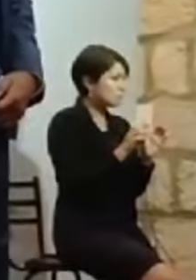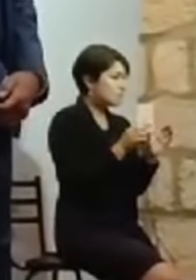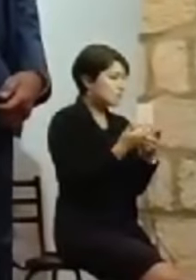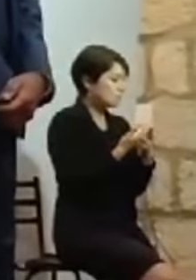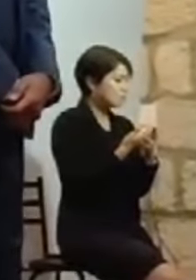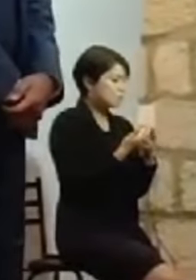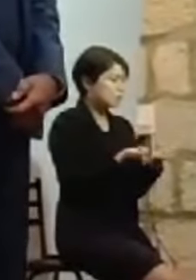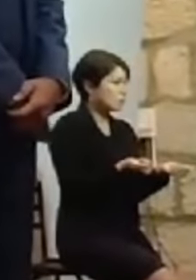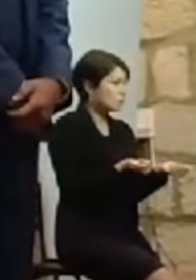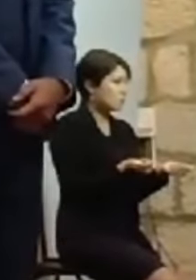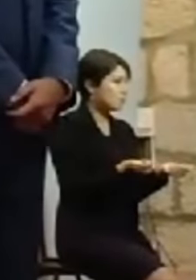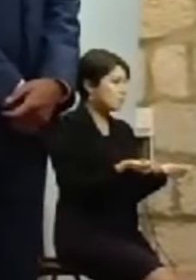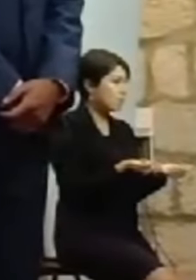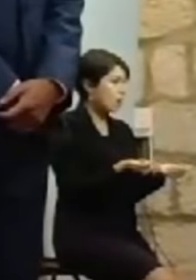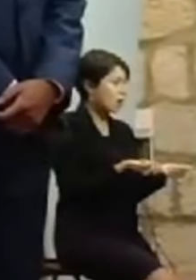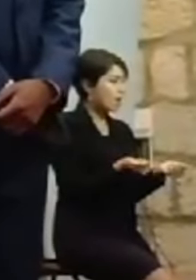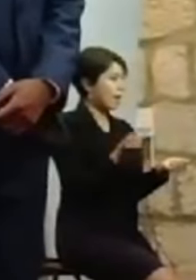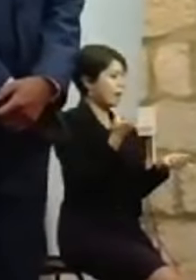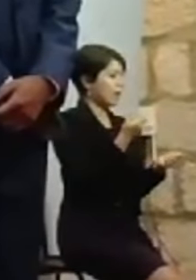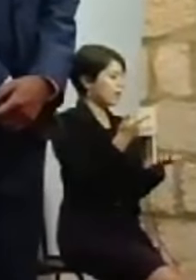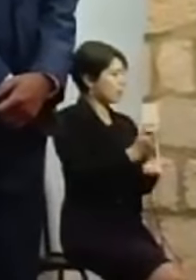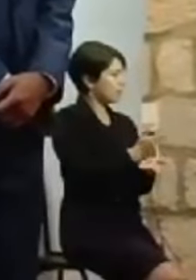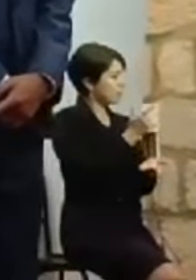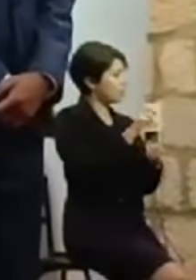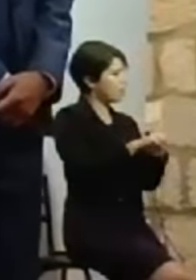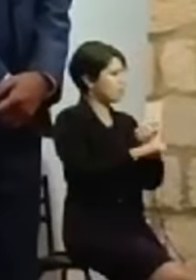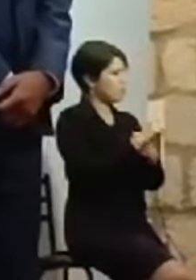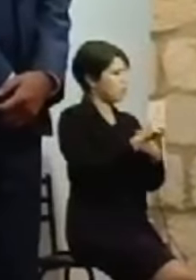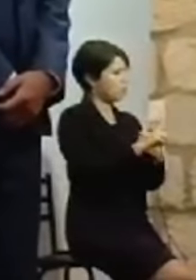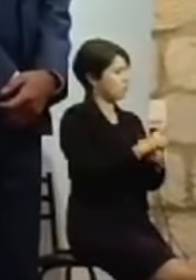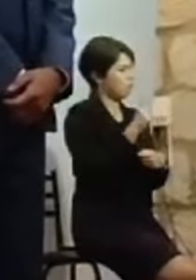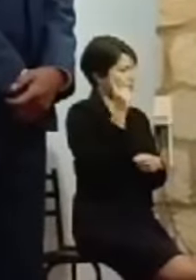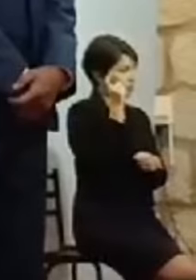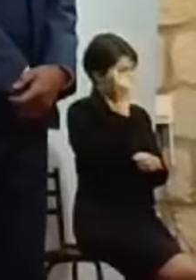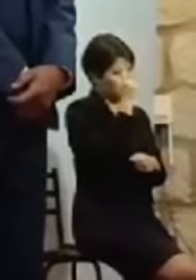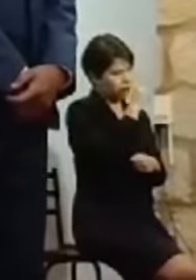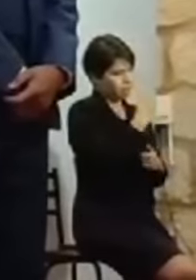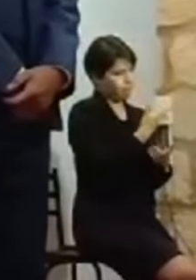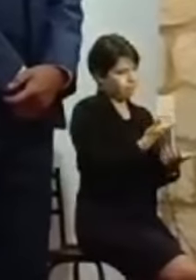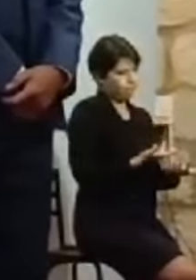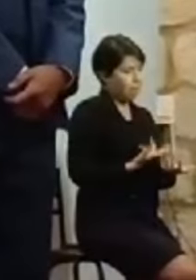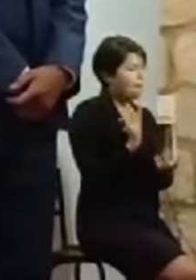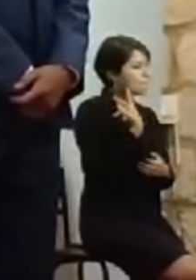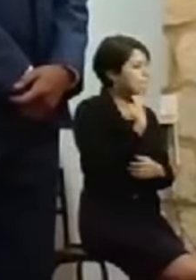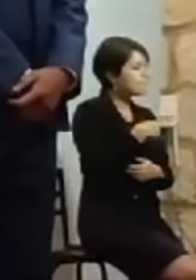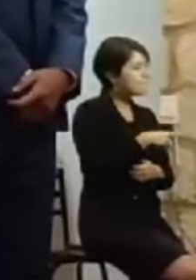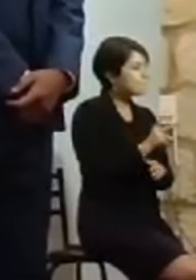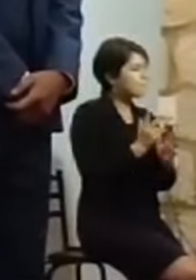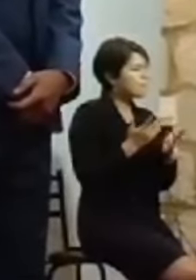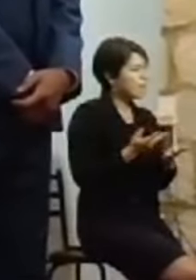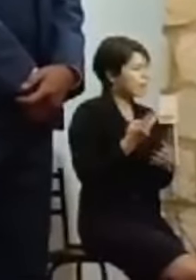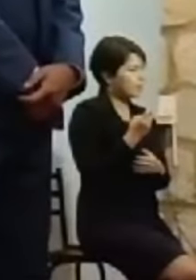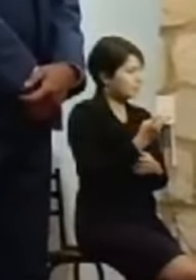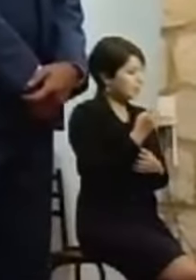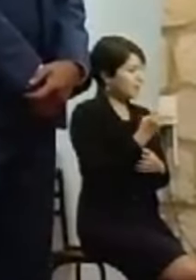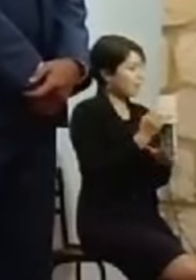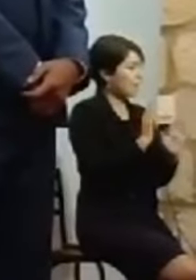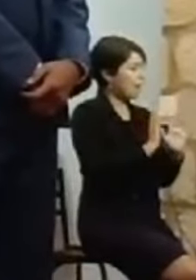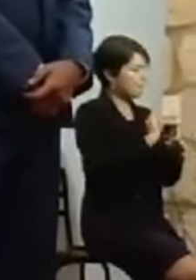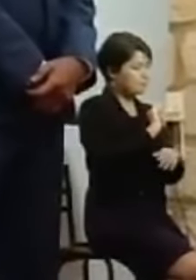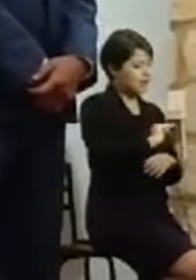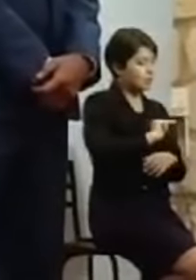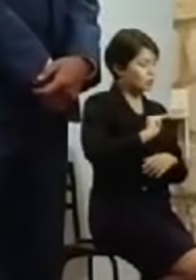Sí eso es un tema grave delicado Pero con esto Michoacán ya no